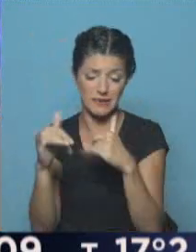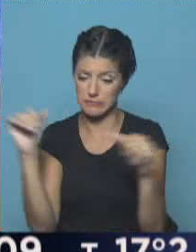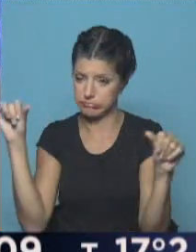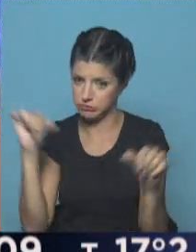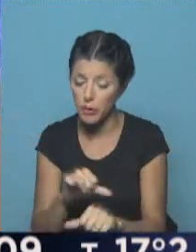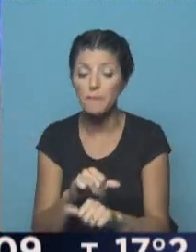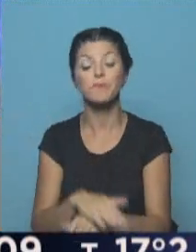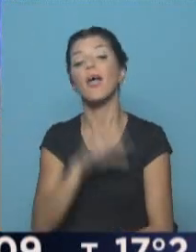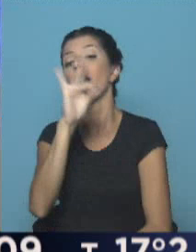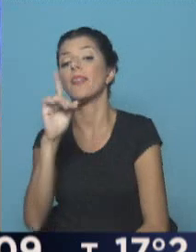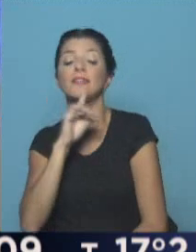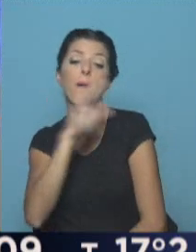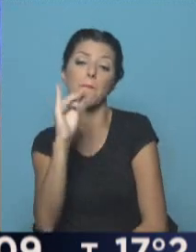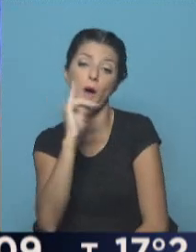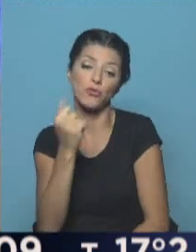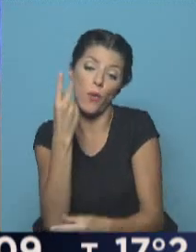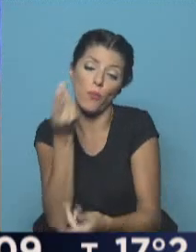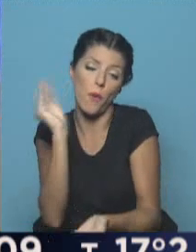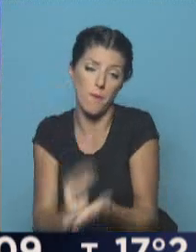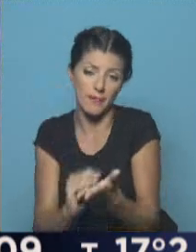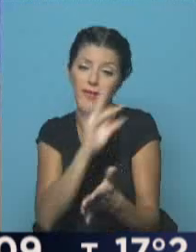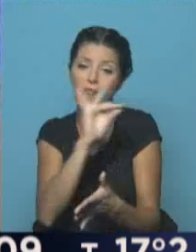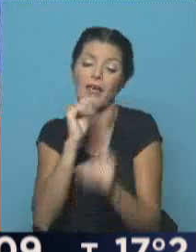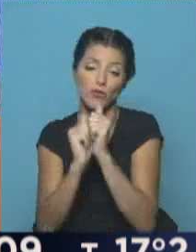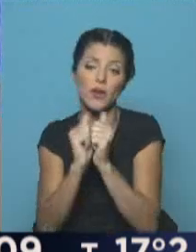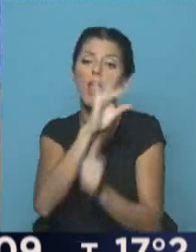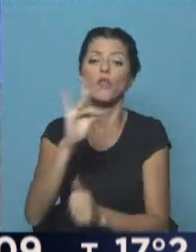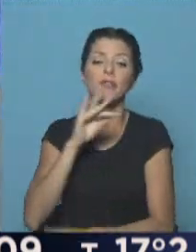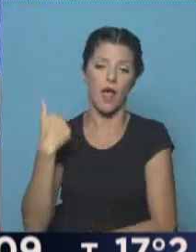efímero. Bauza es uno más en la historia de los entrenadores de la selección argentina.